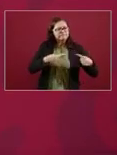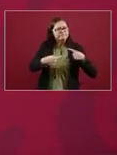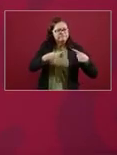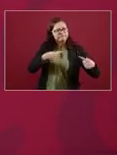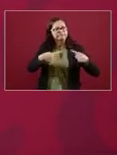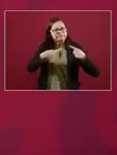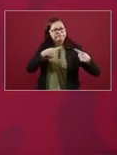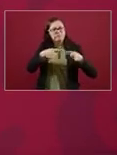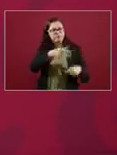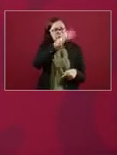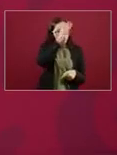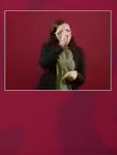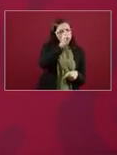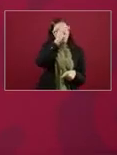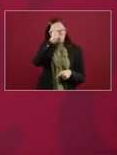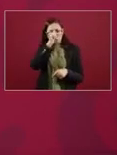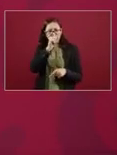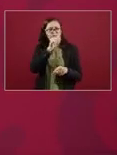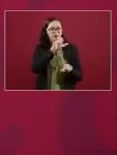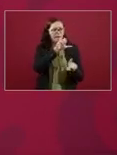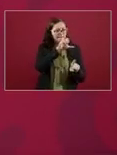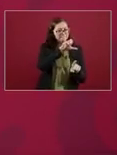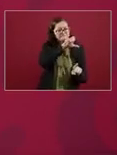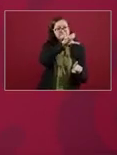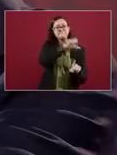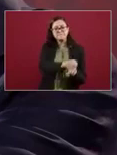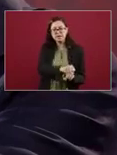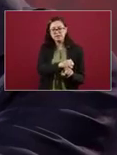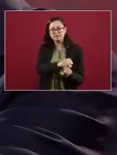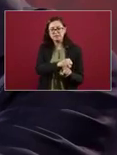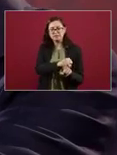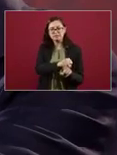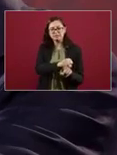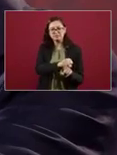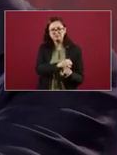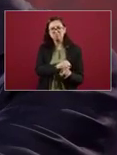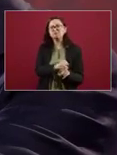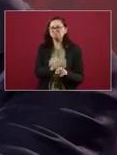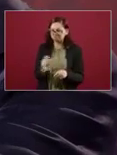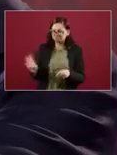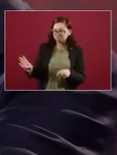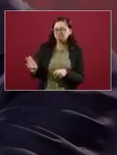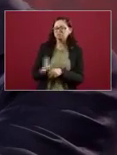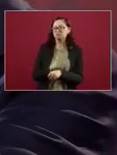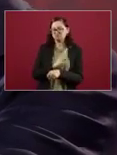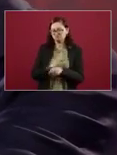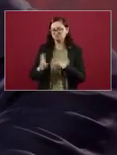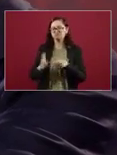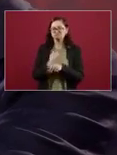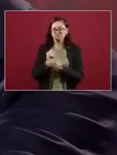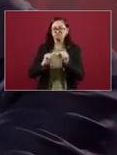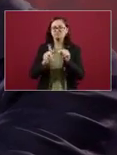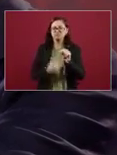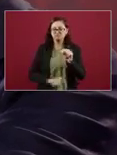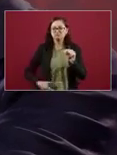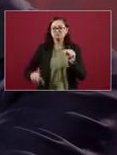que lo que se pactó es bueno para